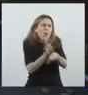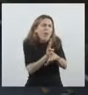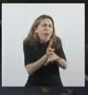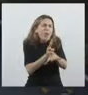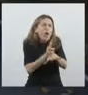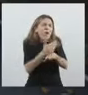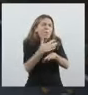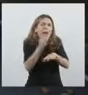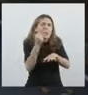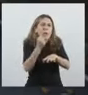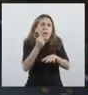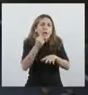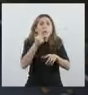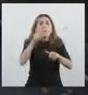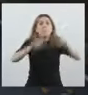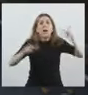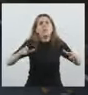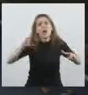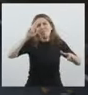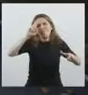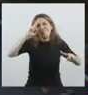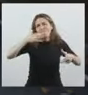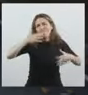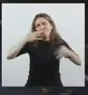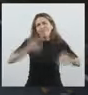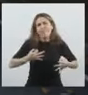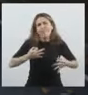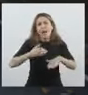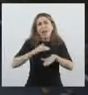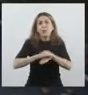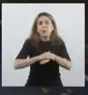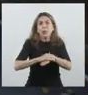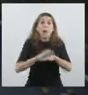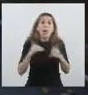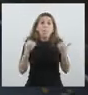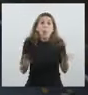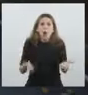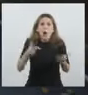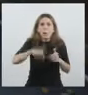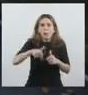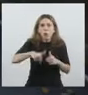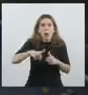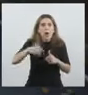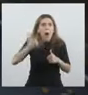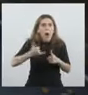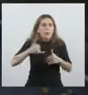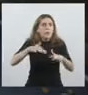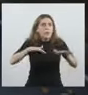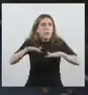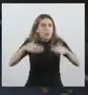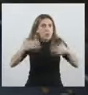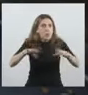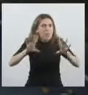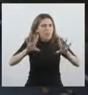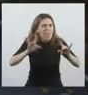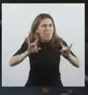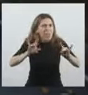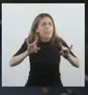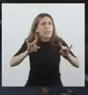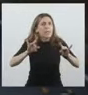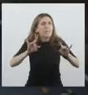cada miembro de nuestra comunidad. Por eso, en este momento desafiante, es clave que los